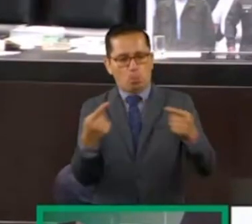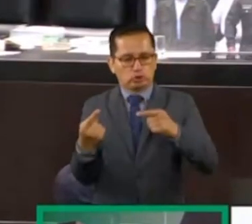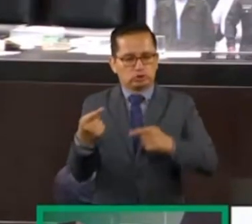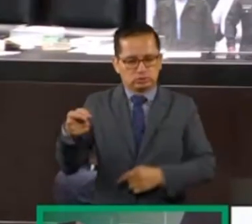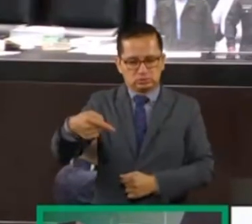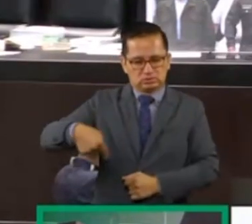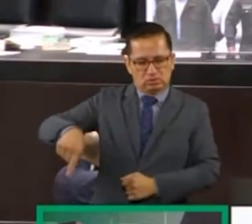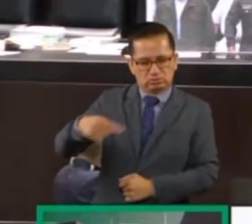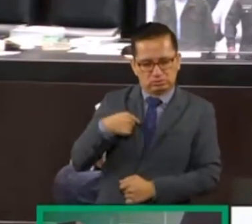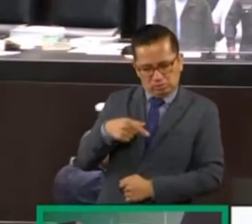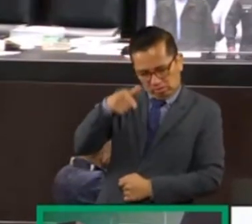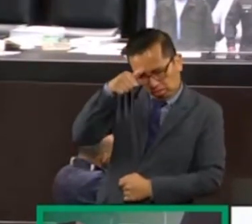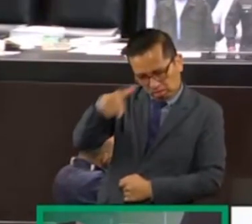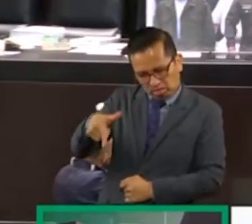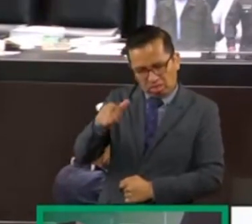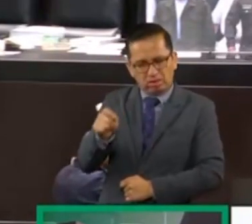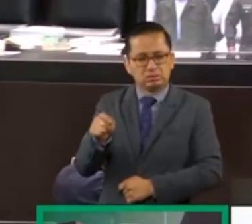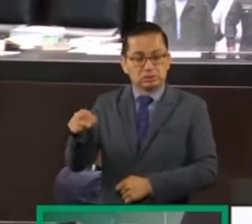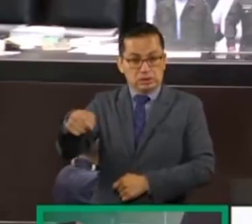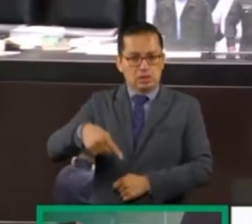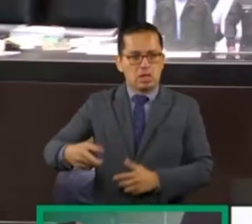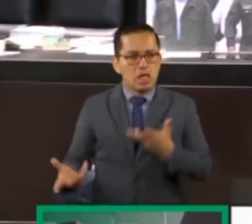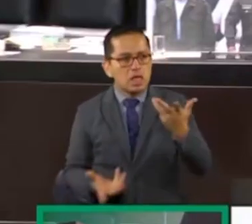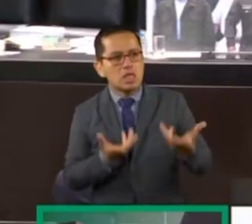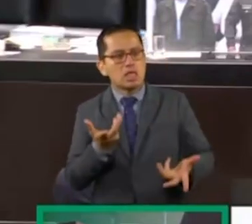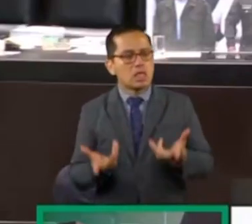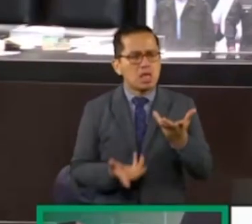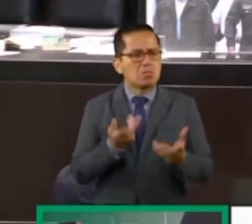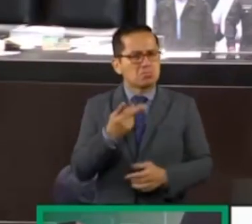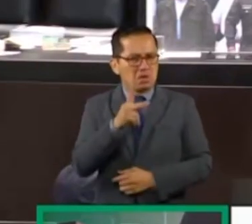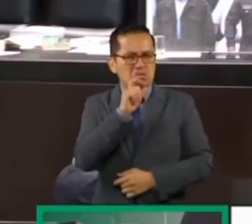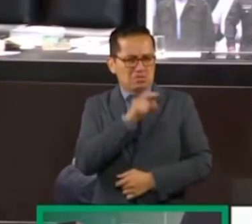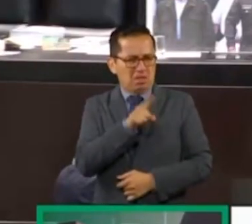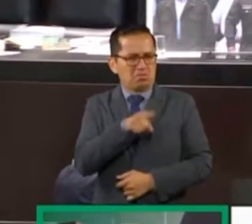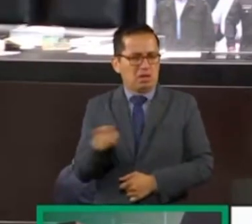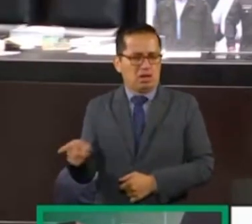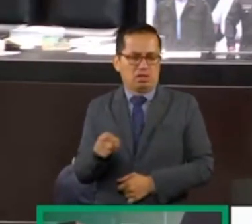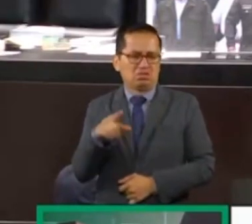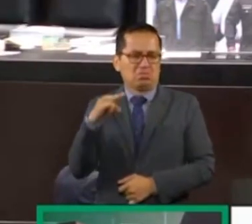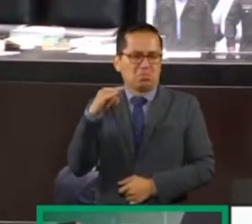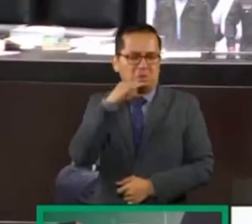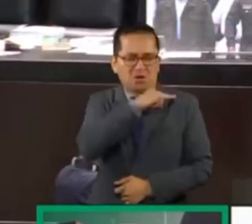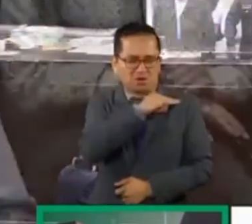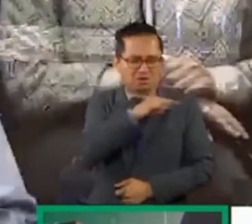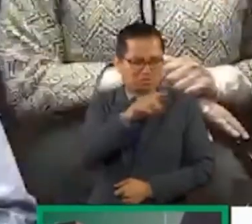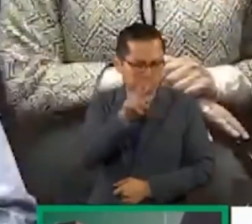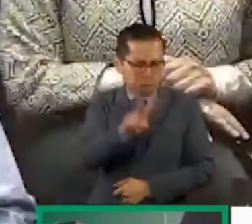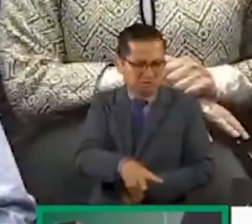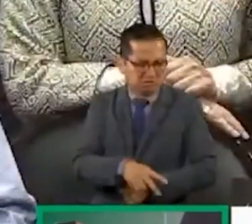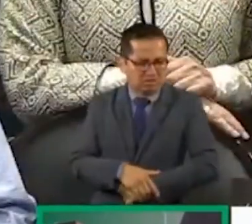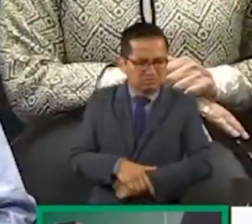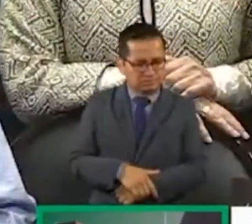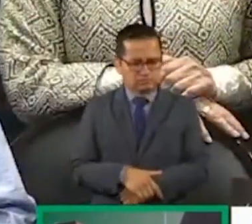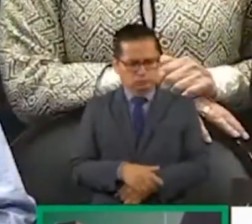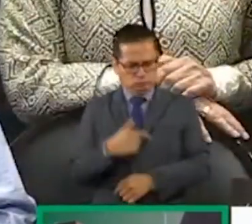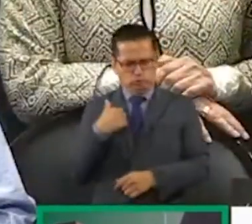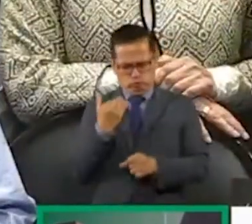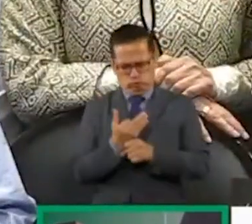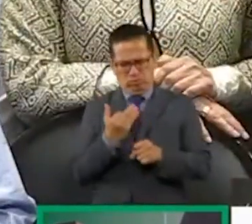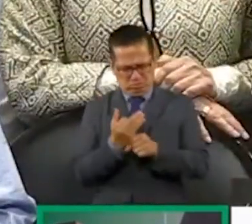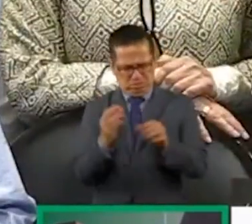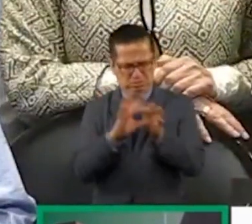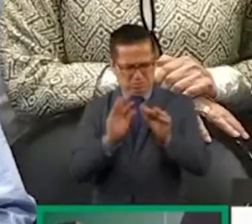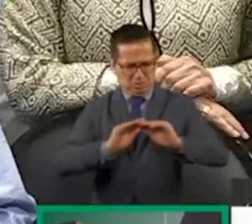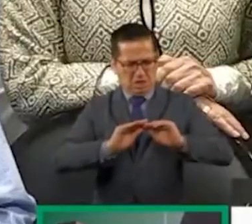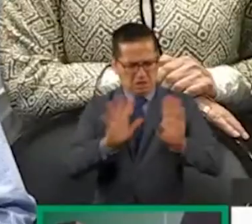una profunda hipocresía. Primero, porque desde aquí se los digo con todas sus letras y a las pruebas